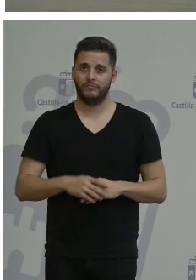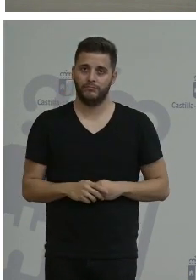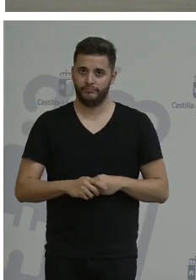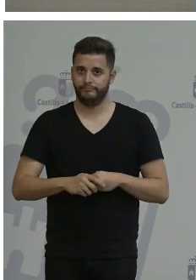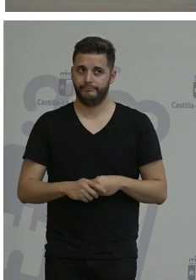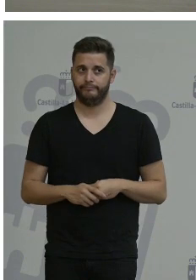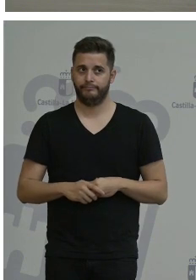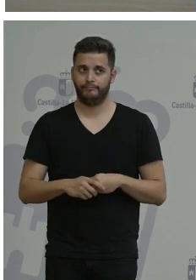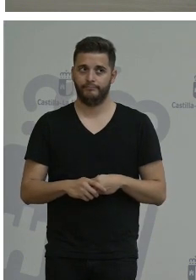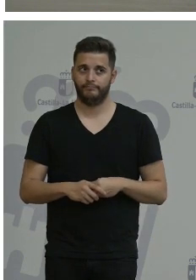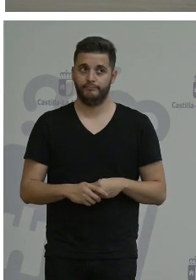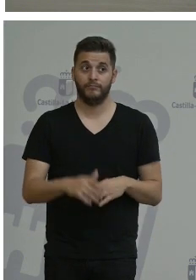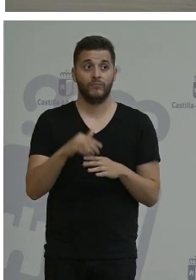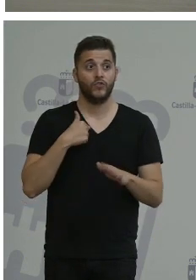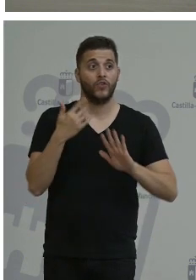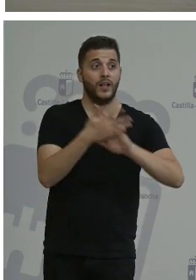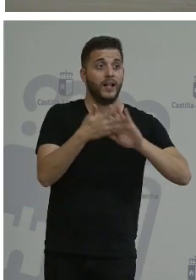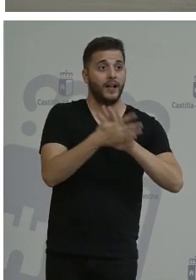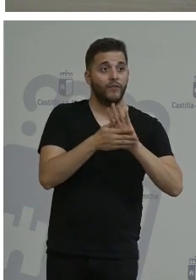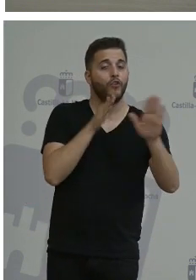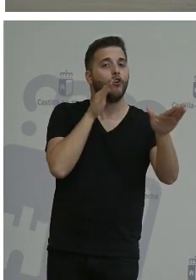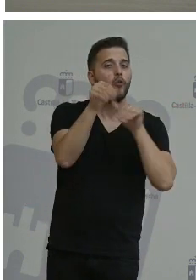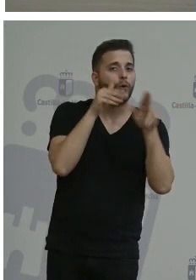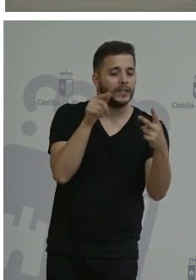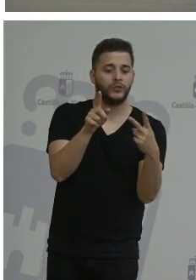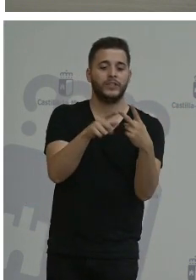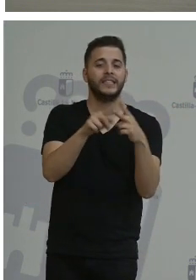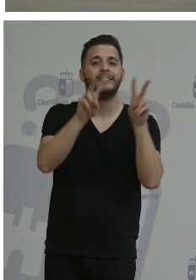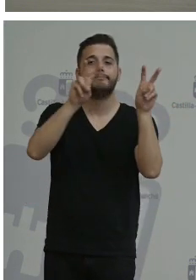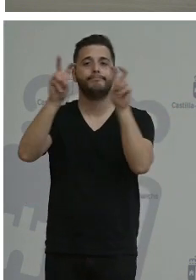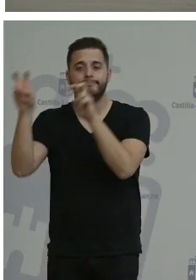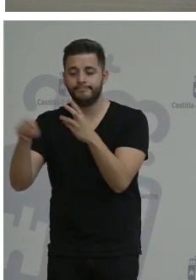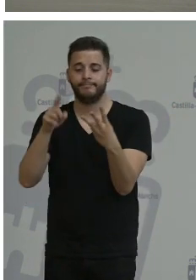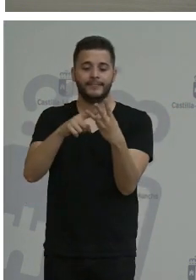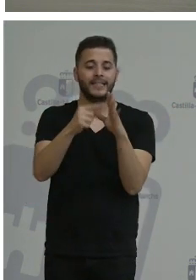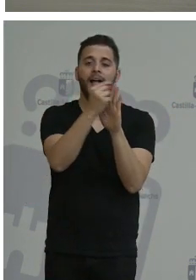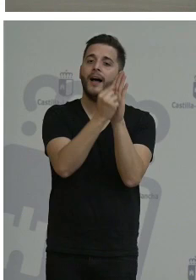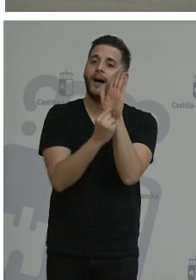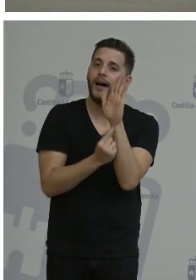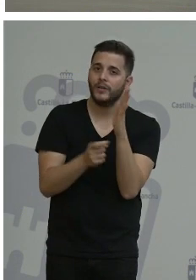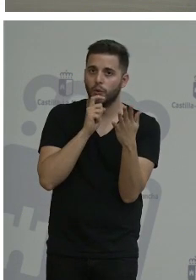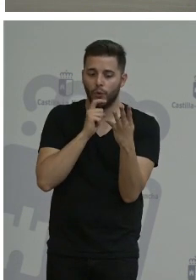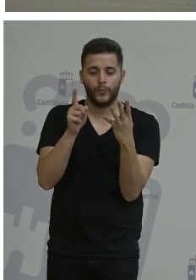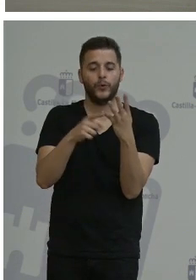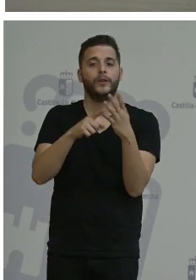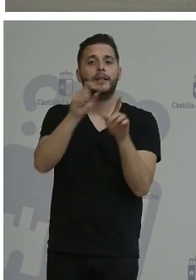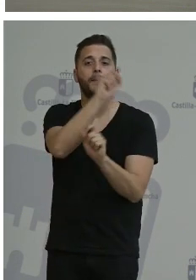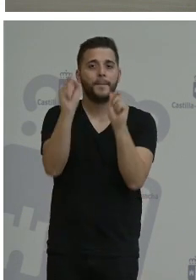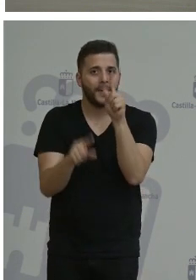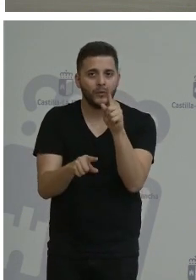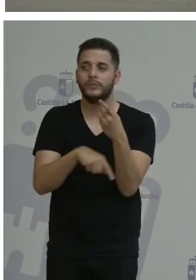Estoy hablando de convocatorias, de temario, de instrucciones, de preguntas, de